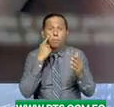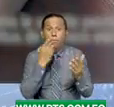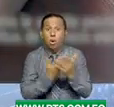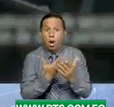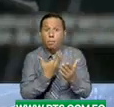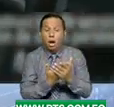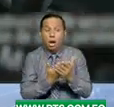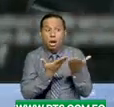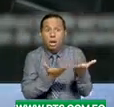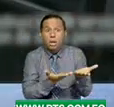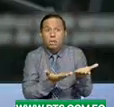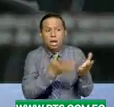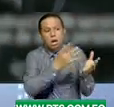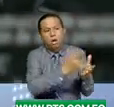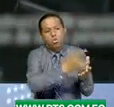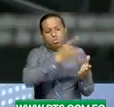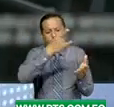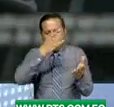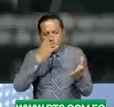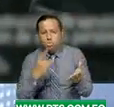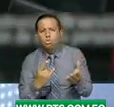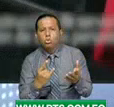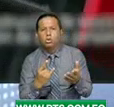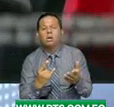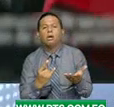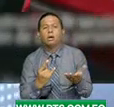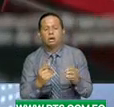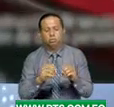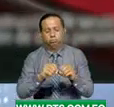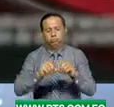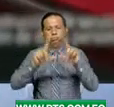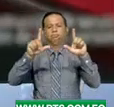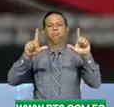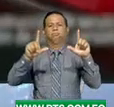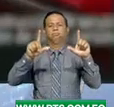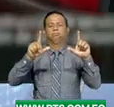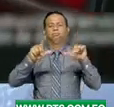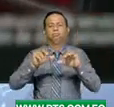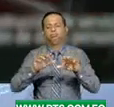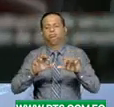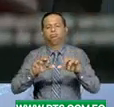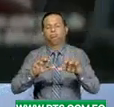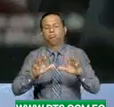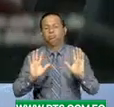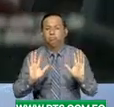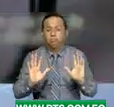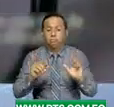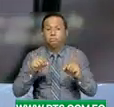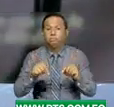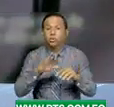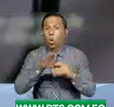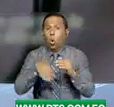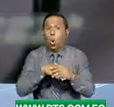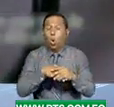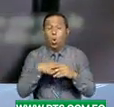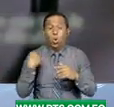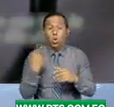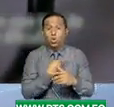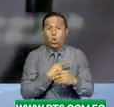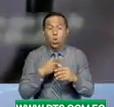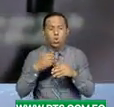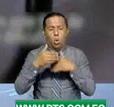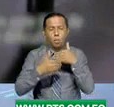era una evidencia física, hoy en día hablamos de evidencia digital. Esa evidencia digital tiene que pasar por un proceso, por